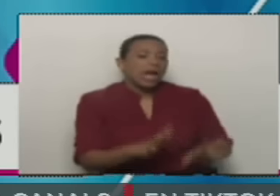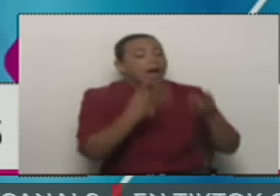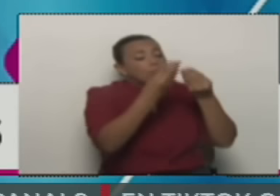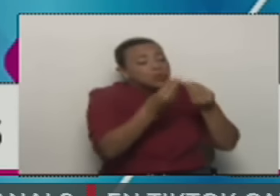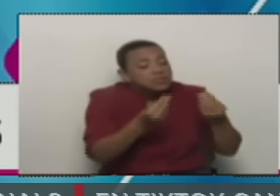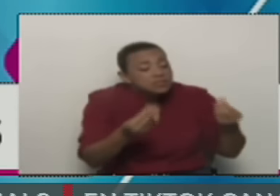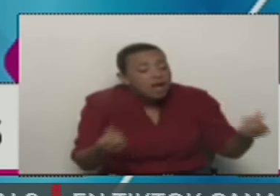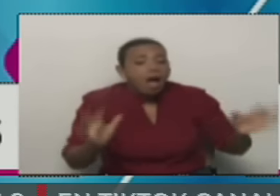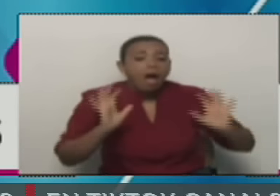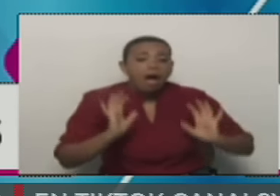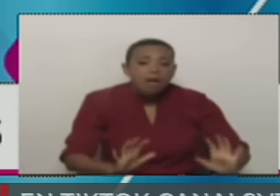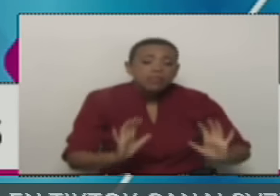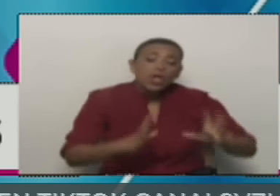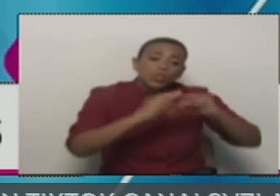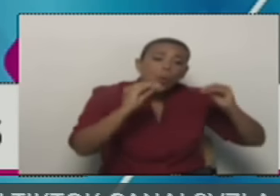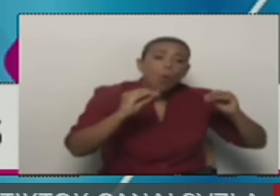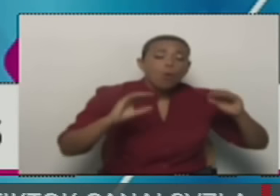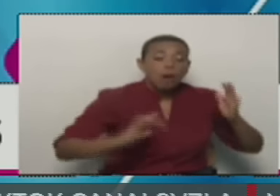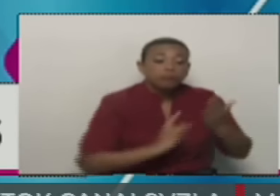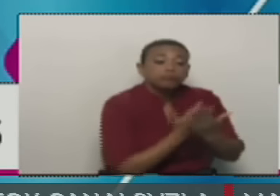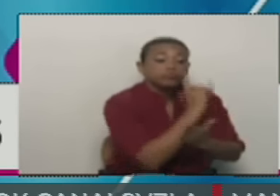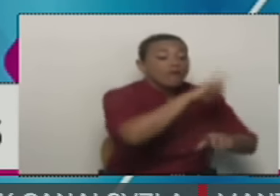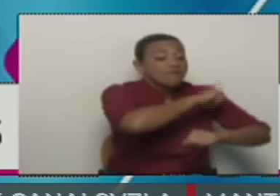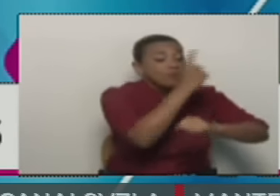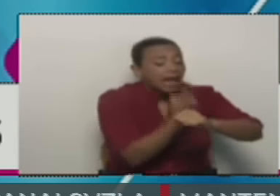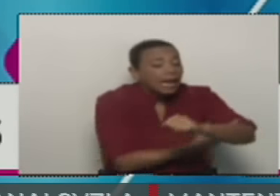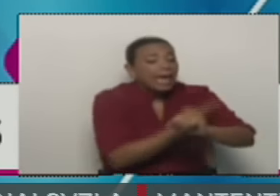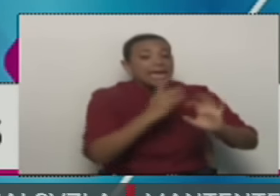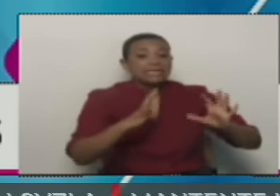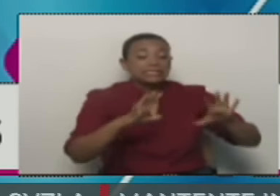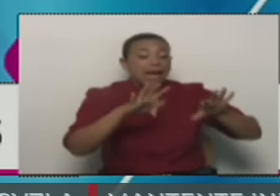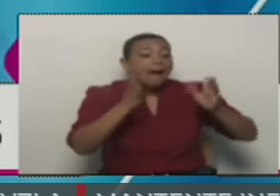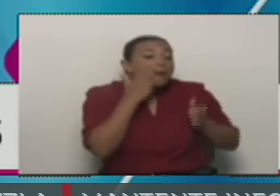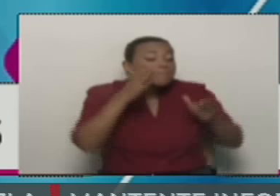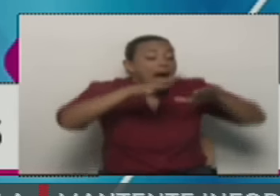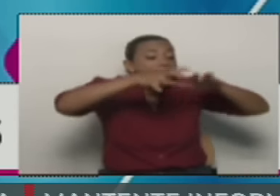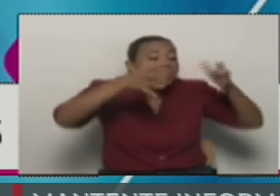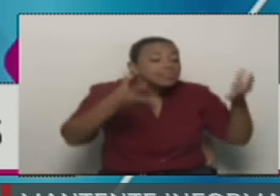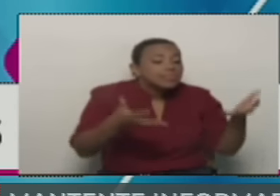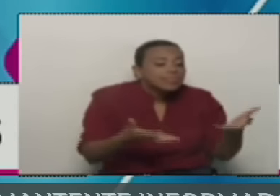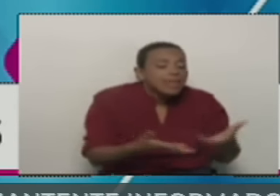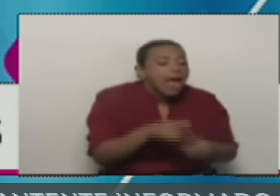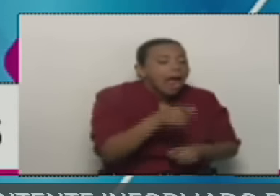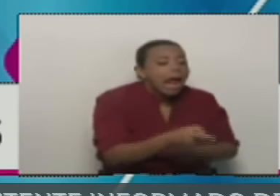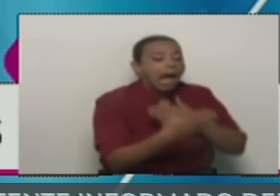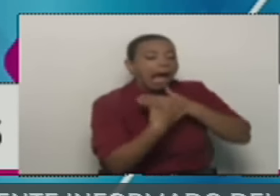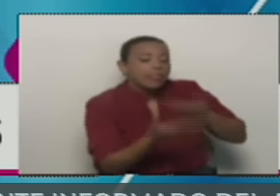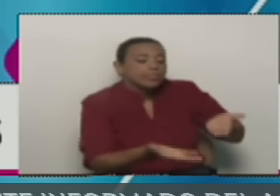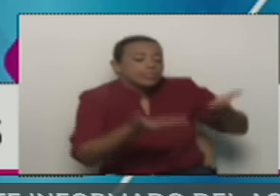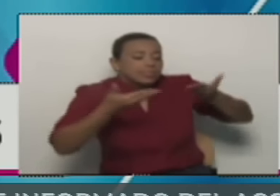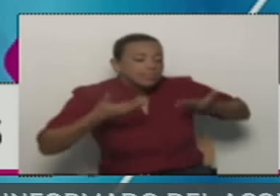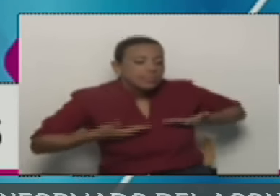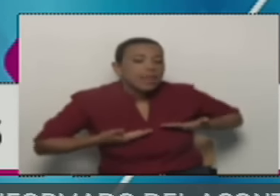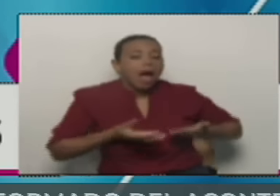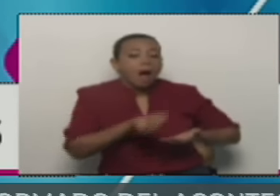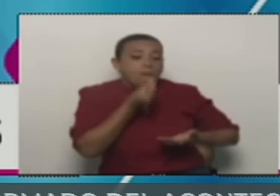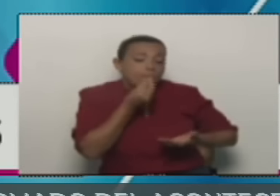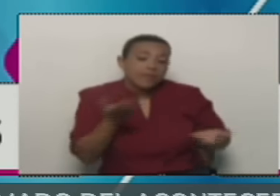armonizando a todas las fortalezas que la madre naturaleza tiene a nos